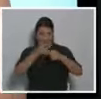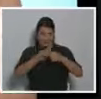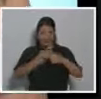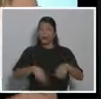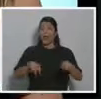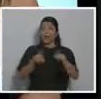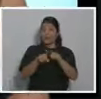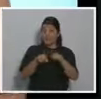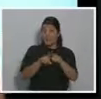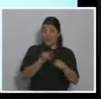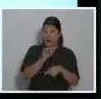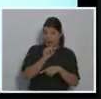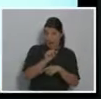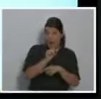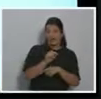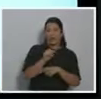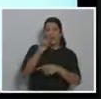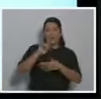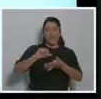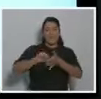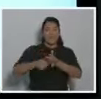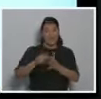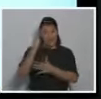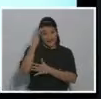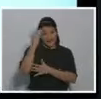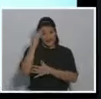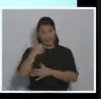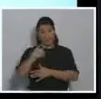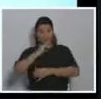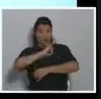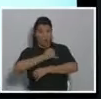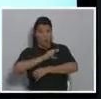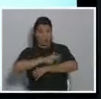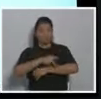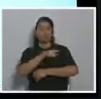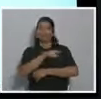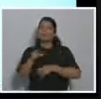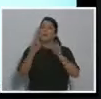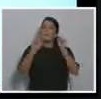También ahí, en la página de Facebook de la Junta, usted puede informarse además de